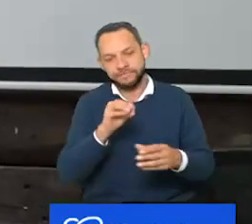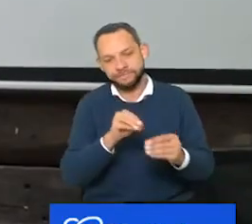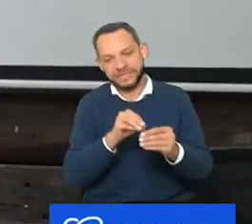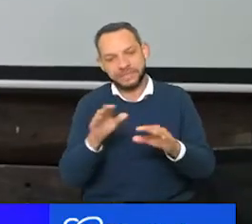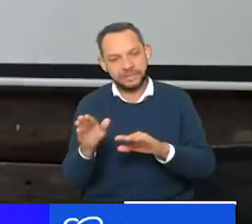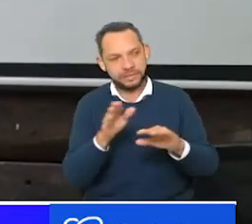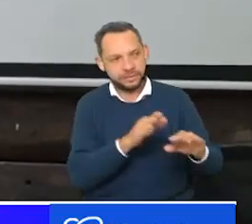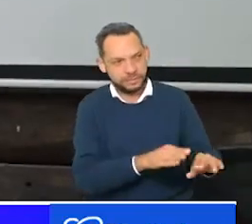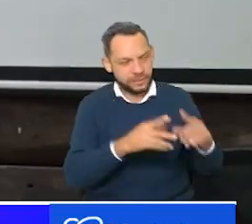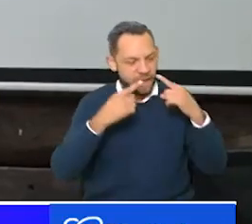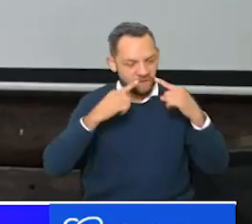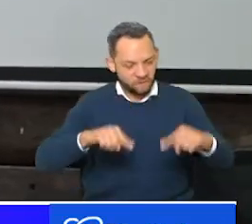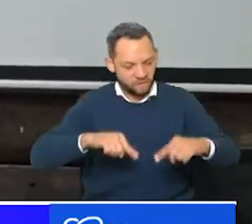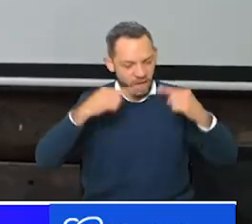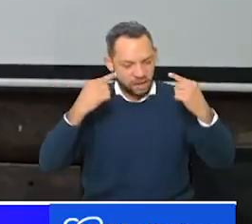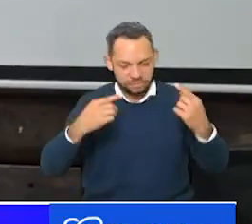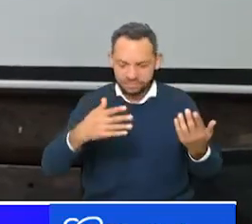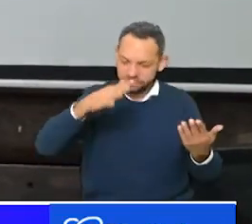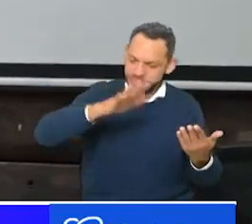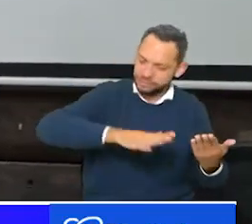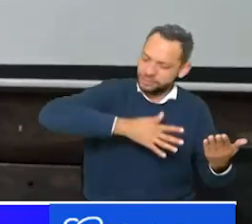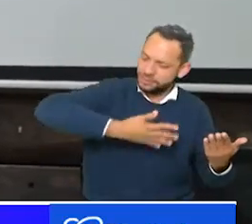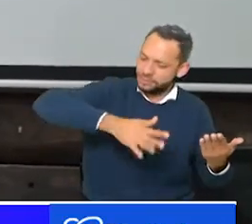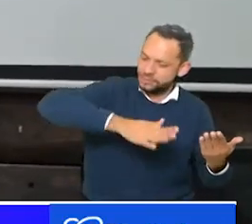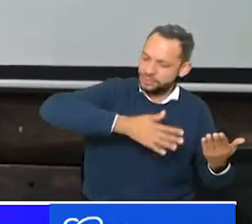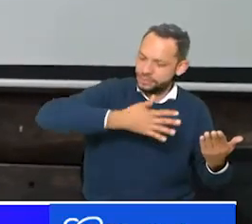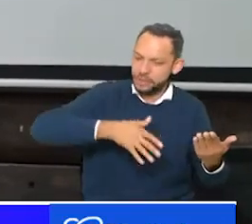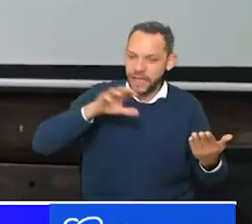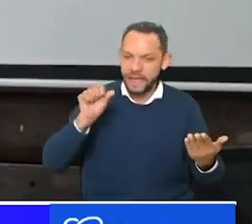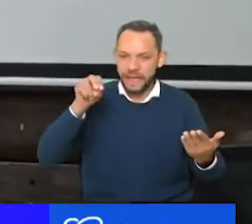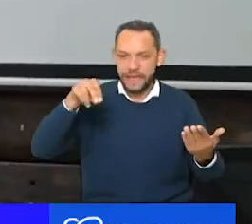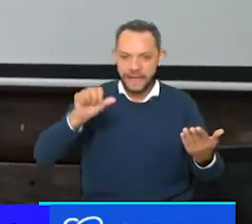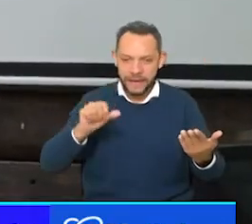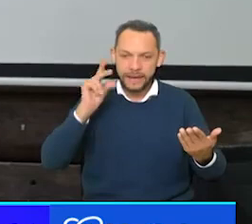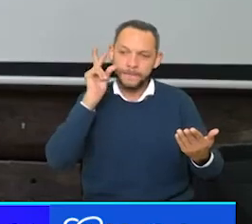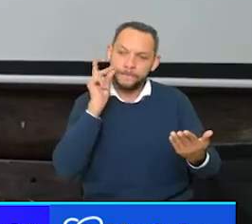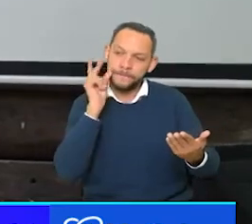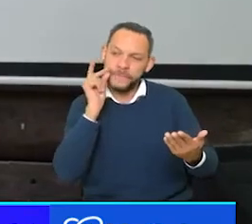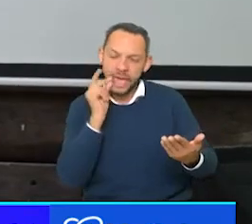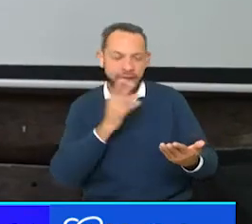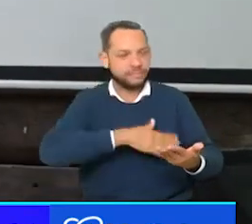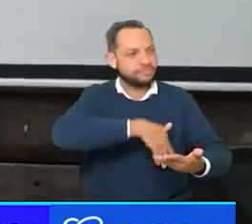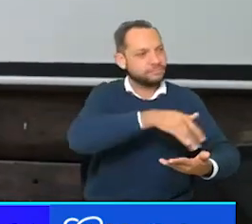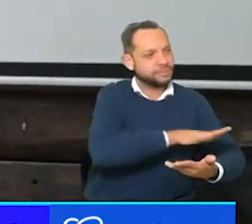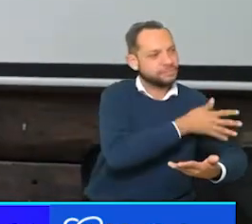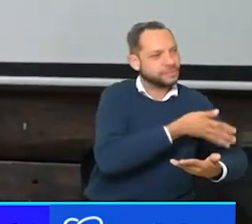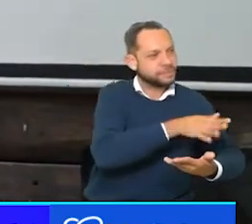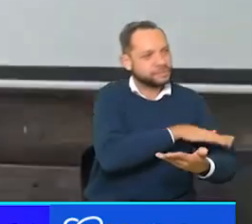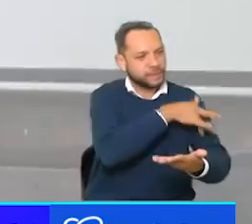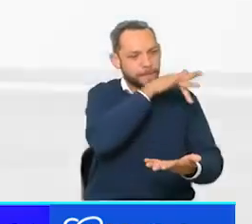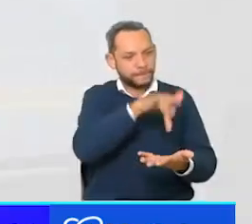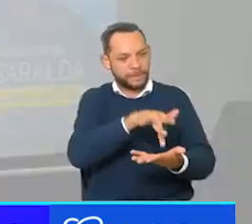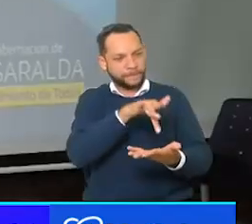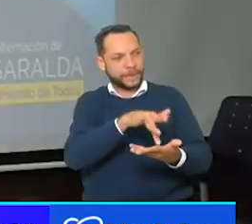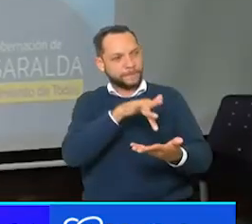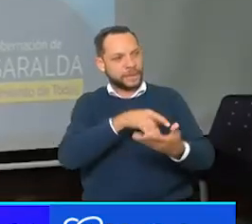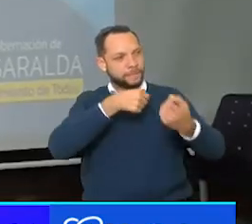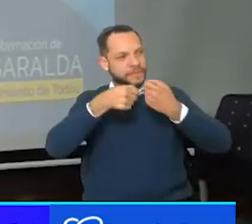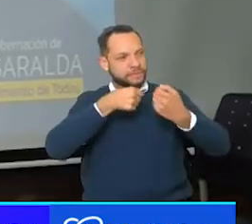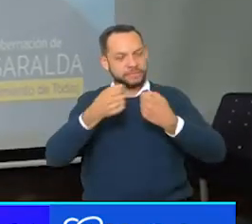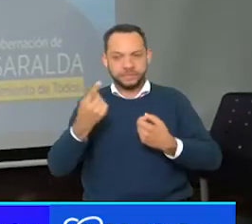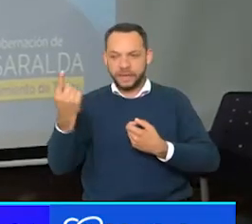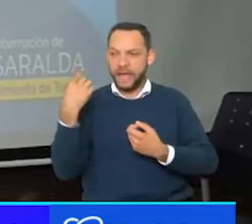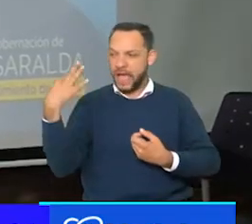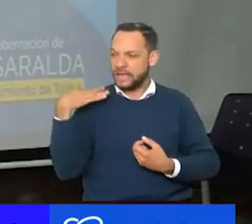Luego de un gran show artístico y musical, la ganadora fue Alana Toro de Pereira, quien con su voz cautivó al jurado calificador. Y gané el